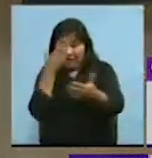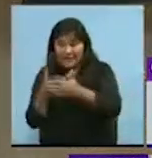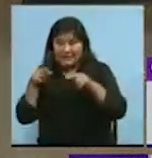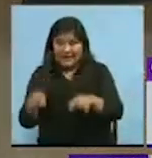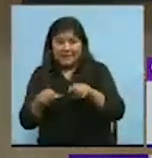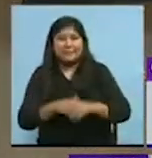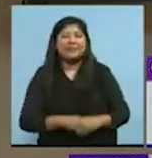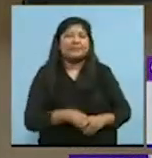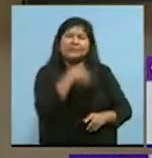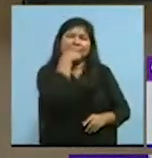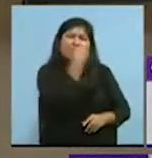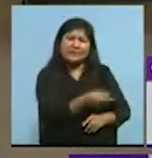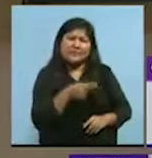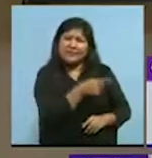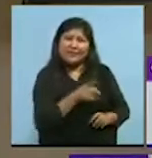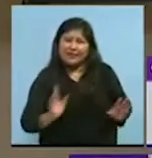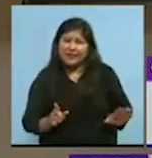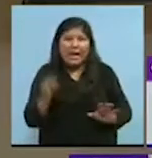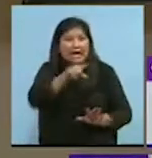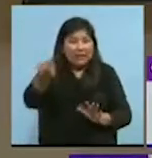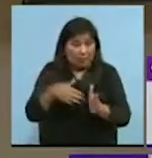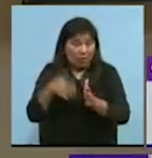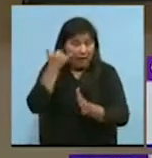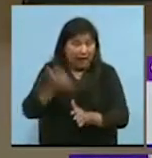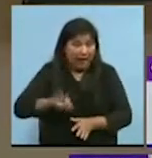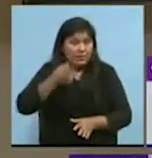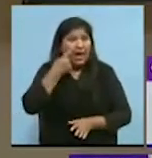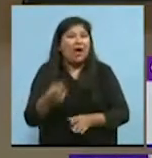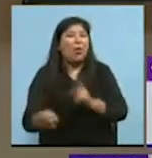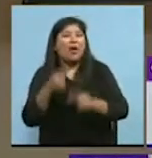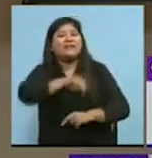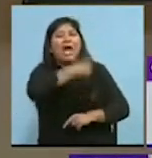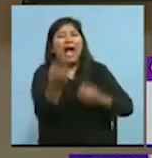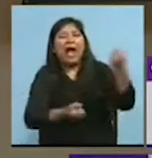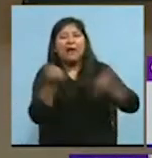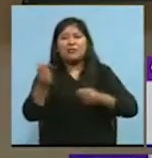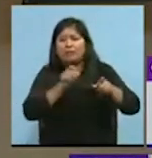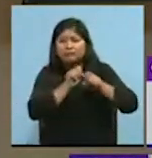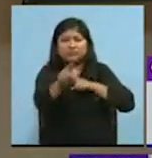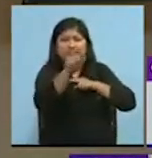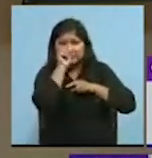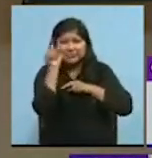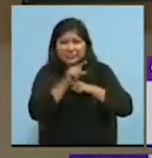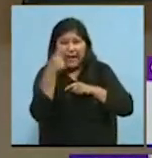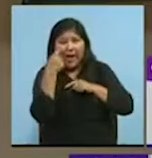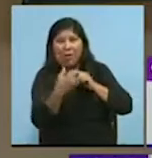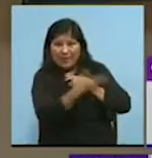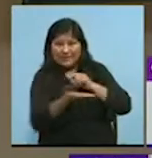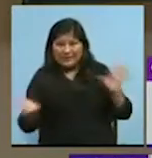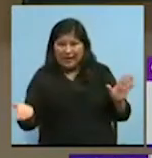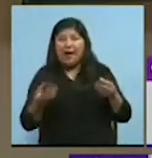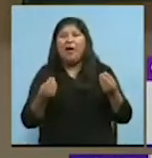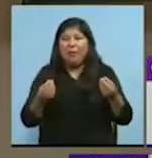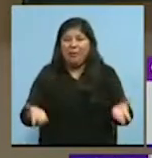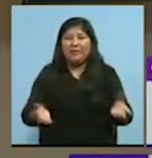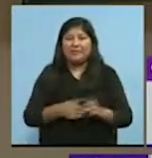estas pruebas han detectado a qué velocidad pasan los vehículos en esa avenida? Sí, hay vecinos que